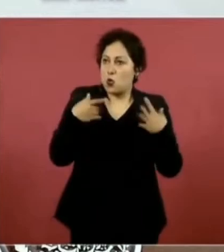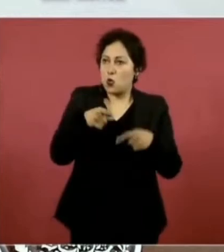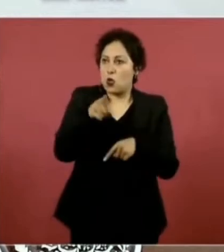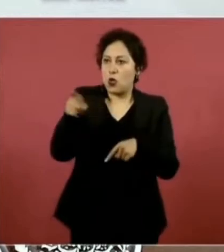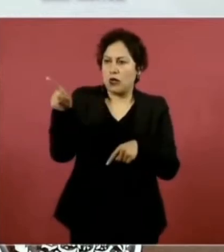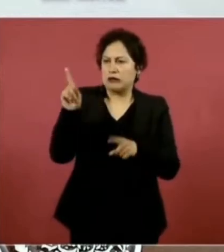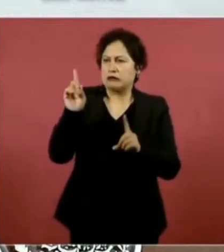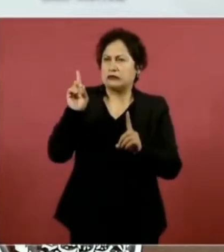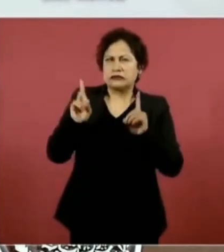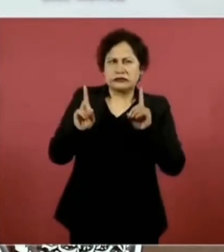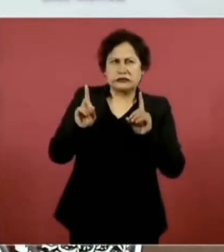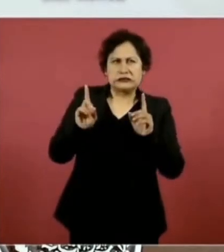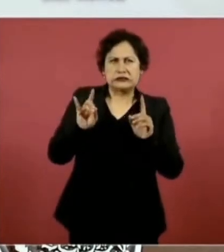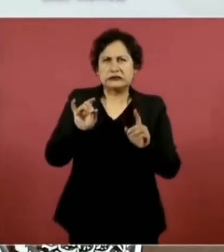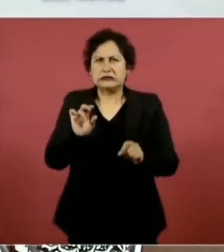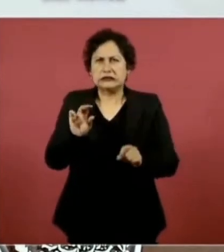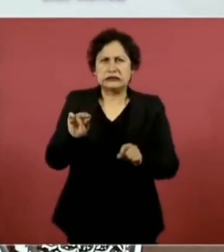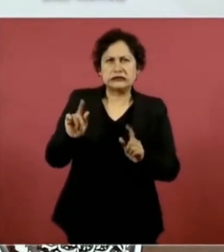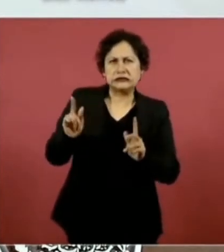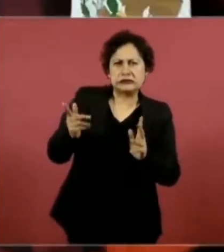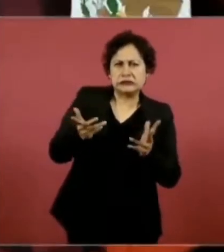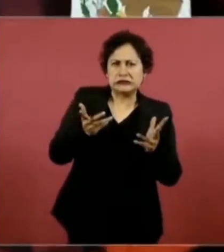ya no se deja a la gente manipular